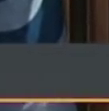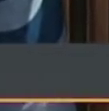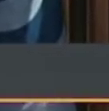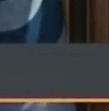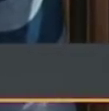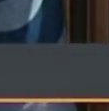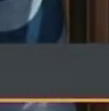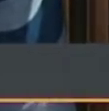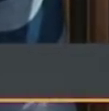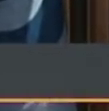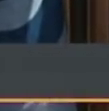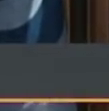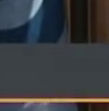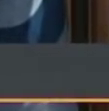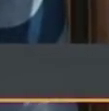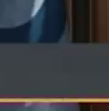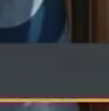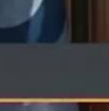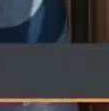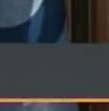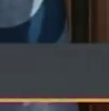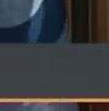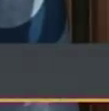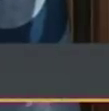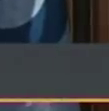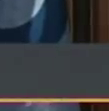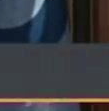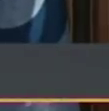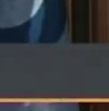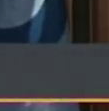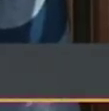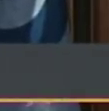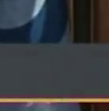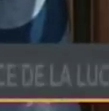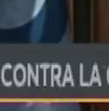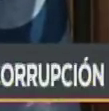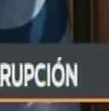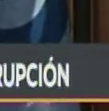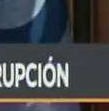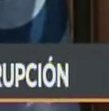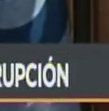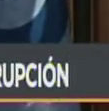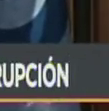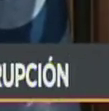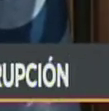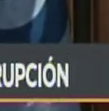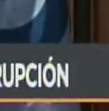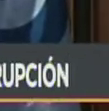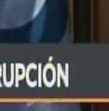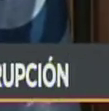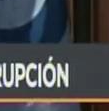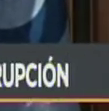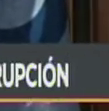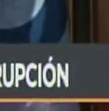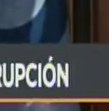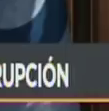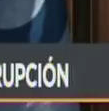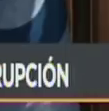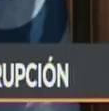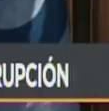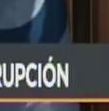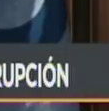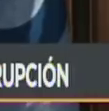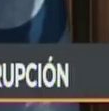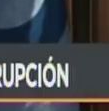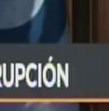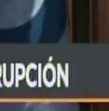realizadas por el ministerio público en los últimos días es decir a